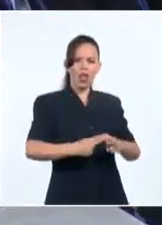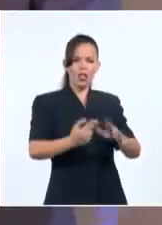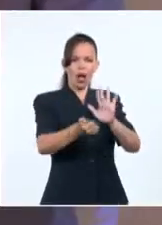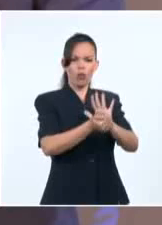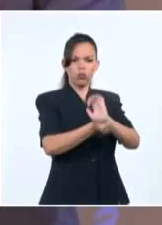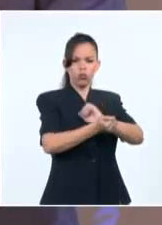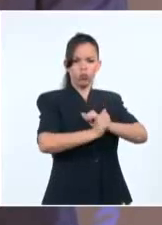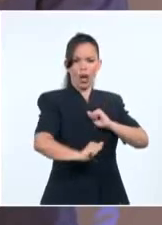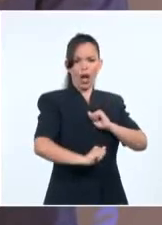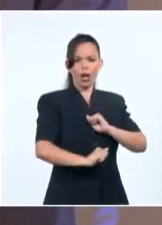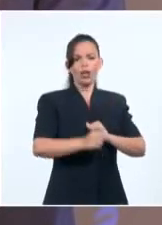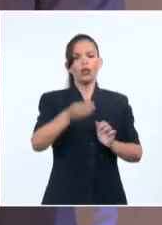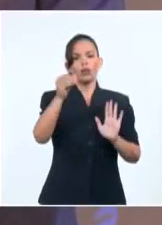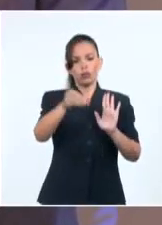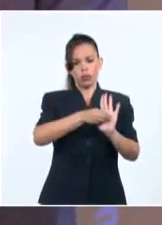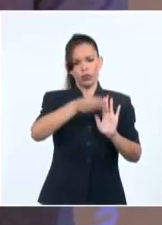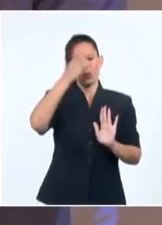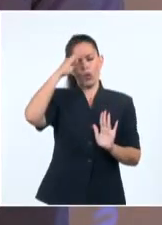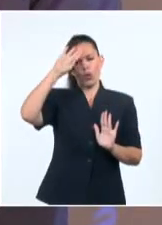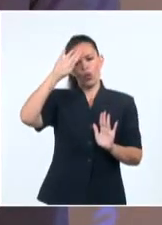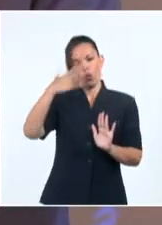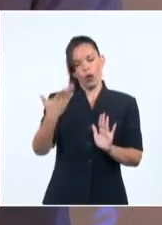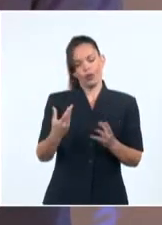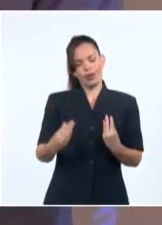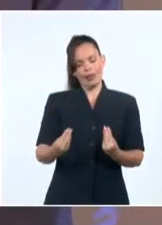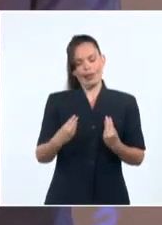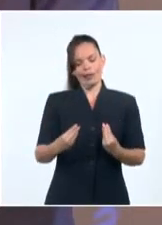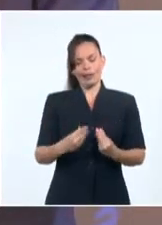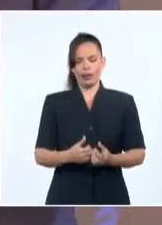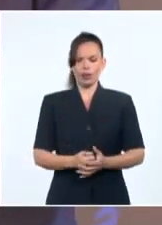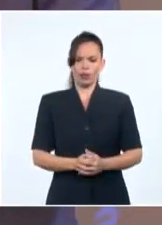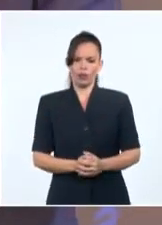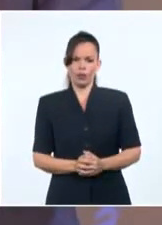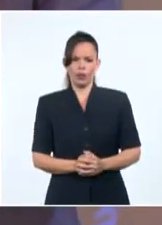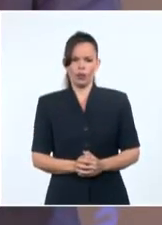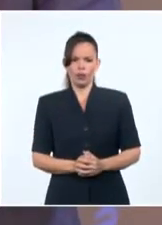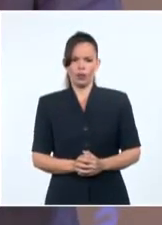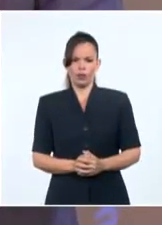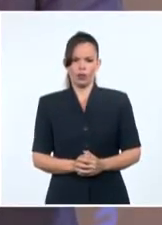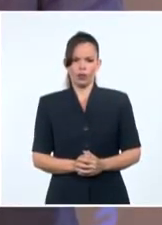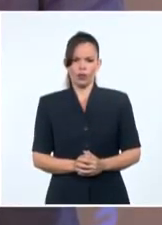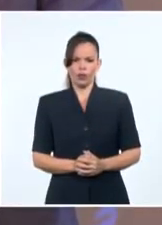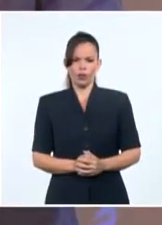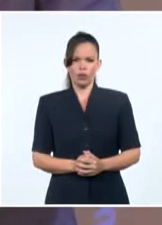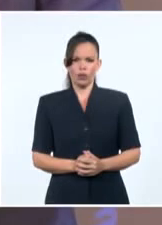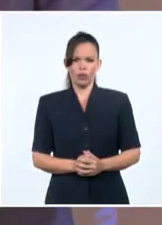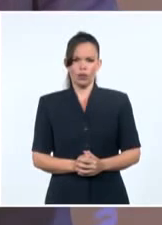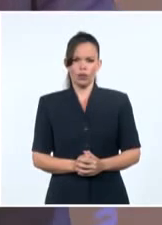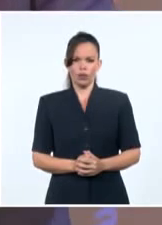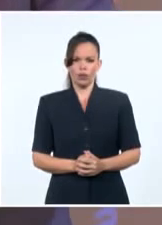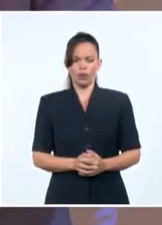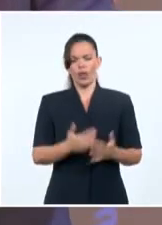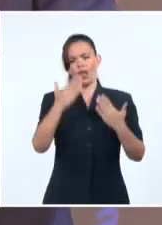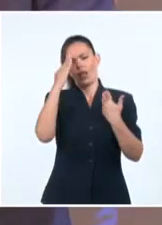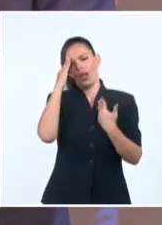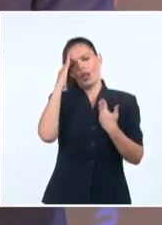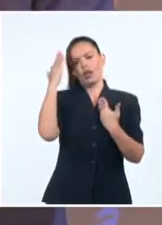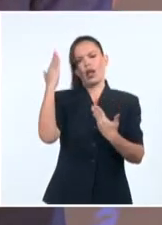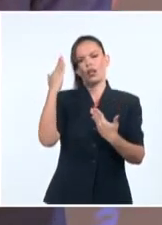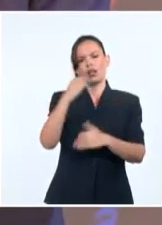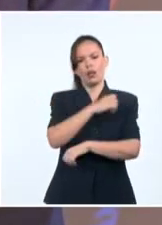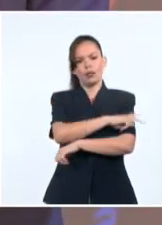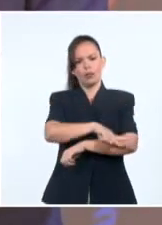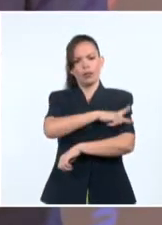terrorismo. Aprovecho para agradecer la posición histórica de la República Argelina